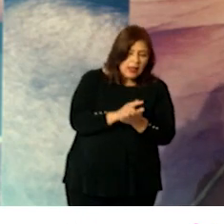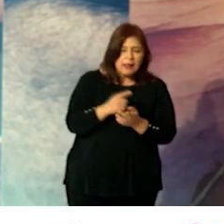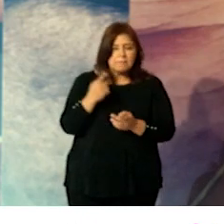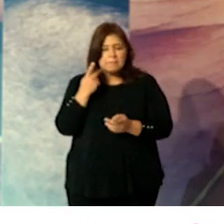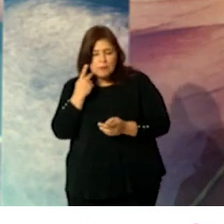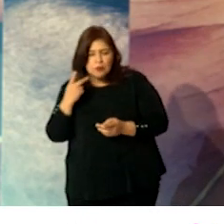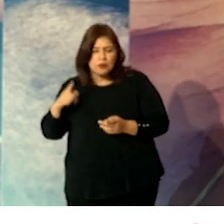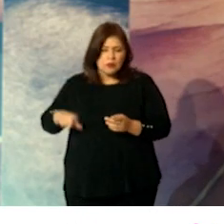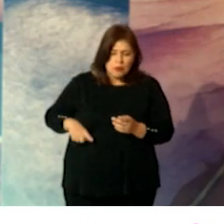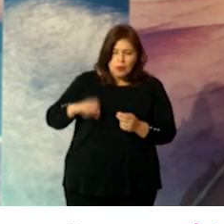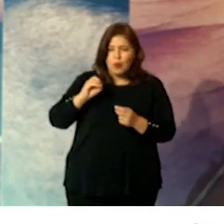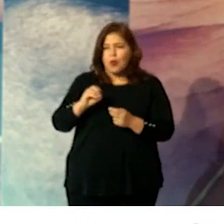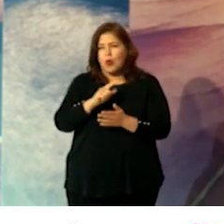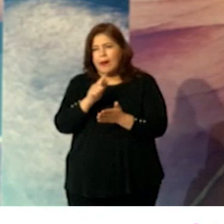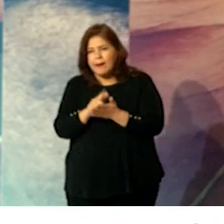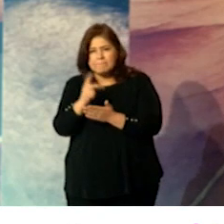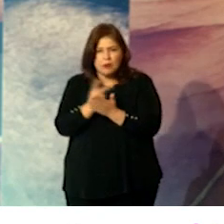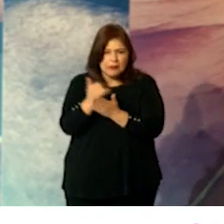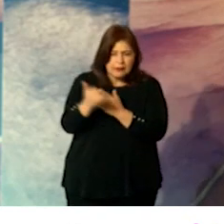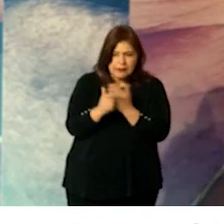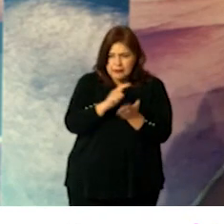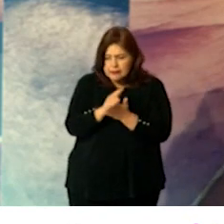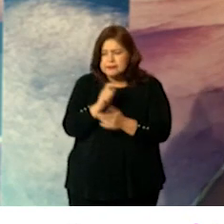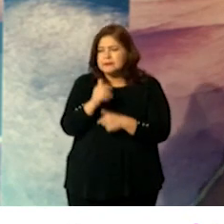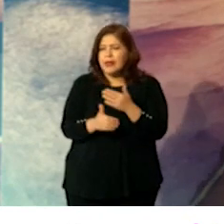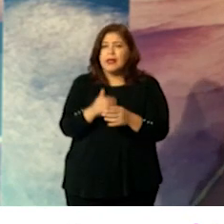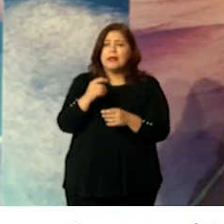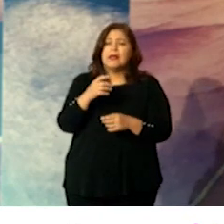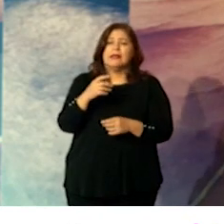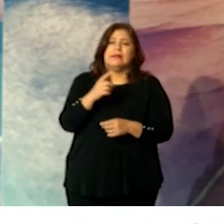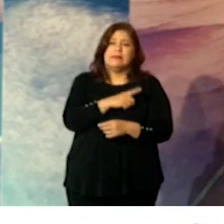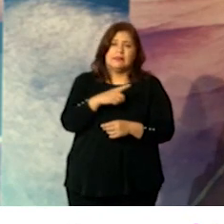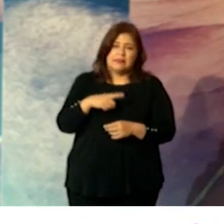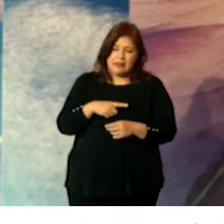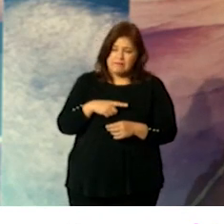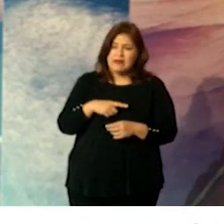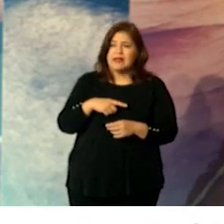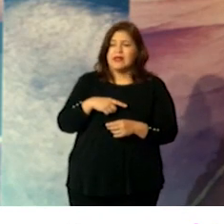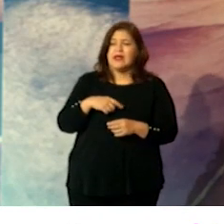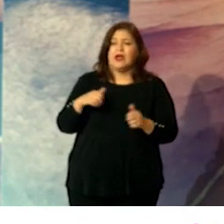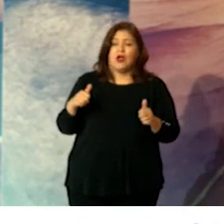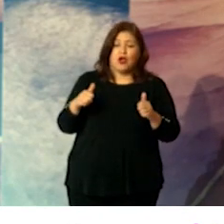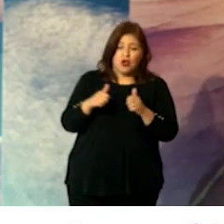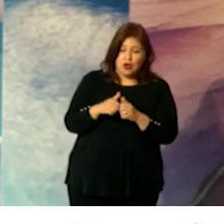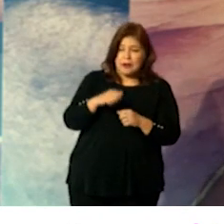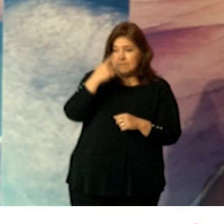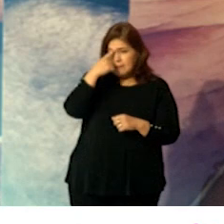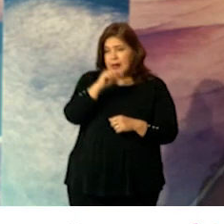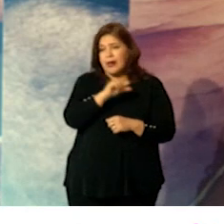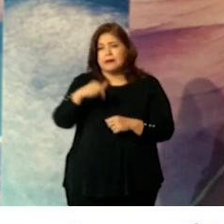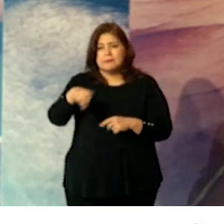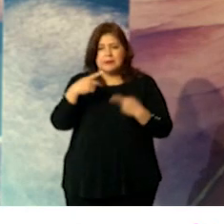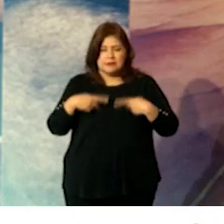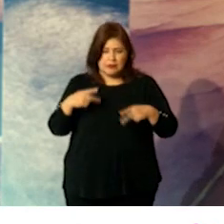de ley o en general proyecto que saquemos adelante, que sea con y para las personas a las que supuestamente está dirigida